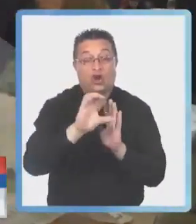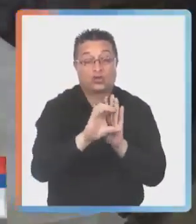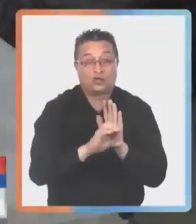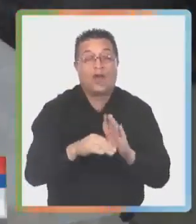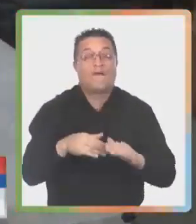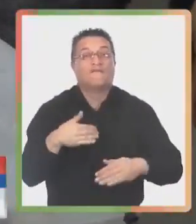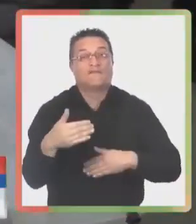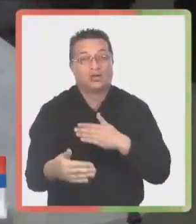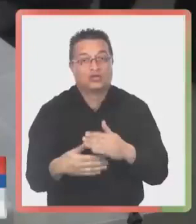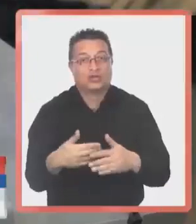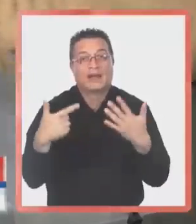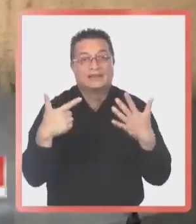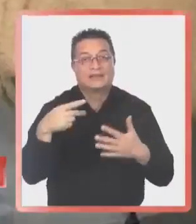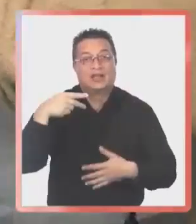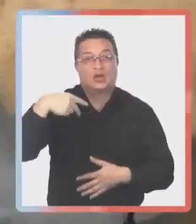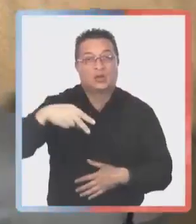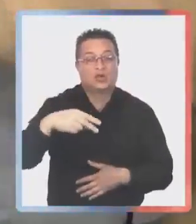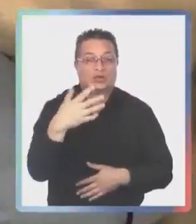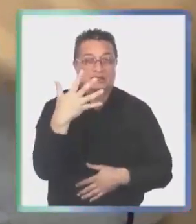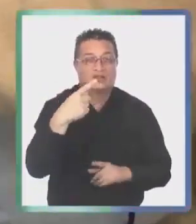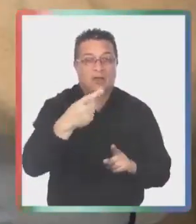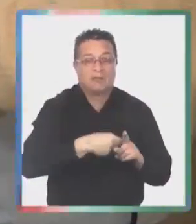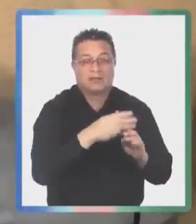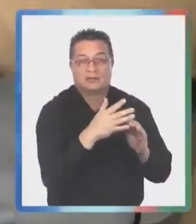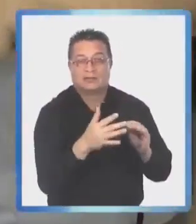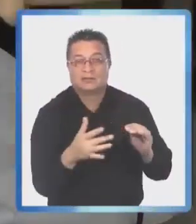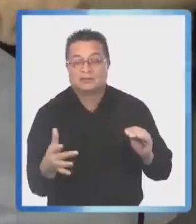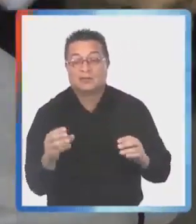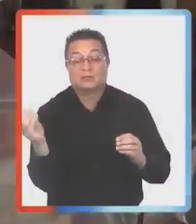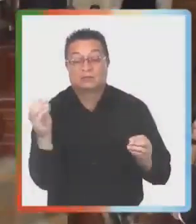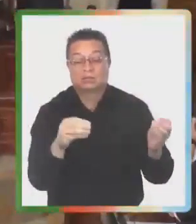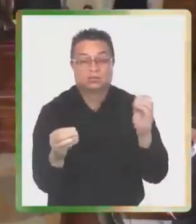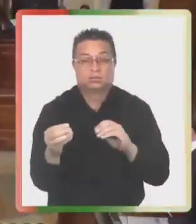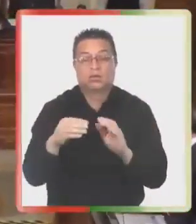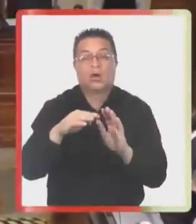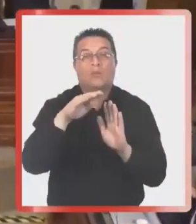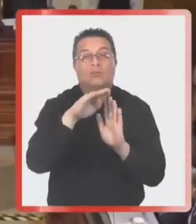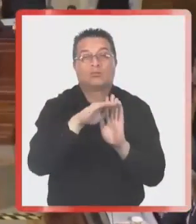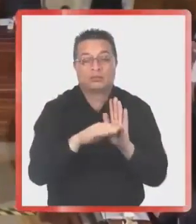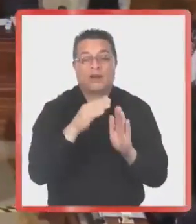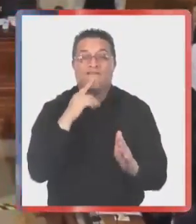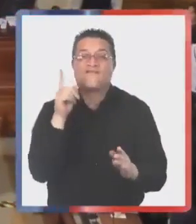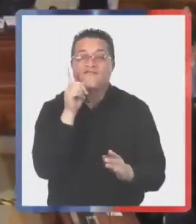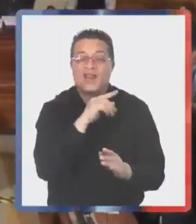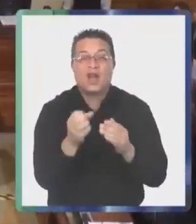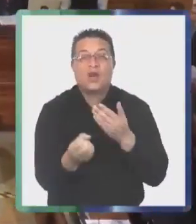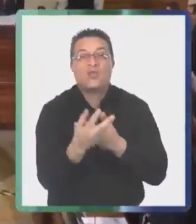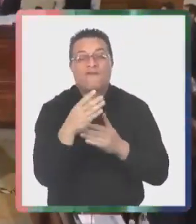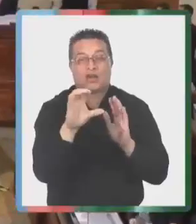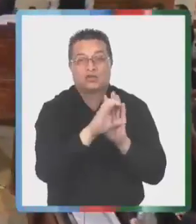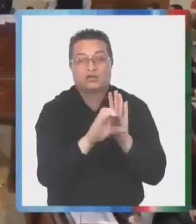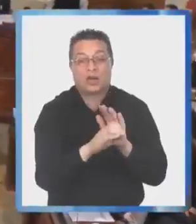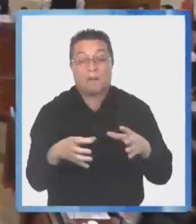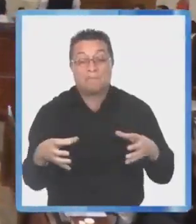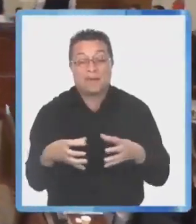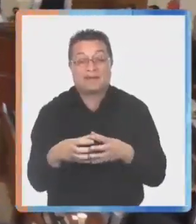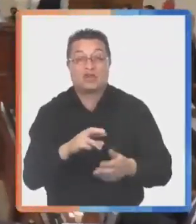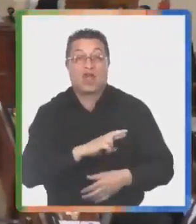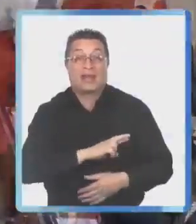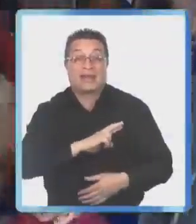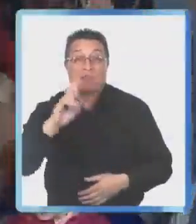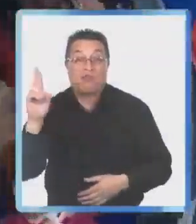funcionar el 7 de junio durante 5 meses para elaborar una propuesta final de nueva Constitución. El Partido Republicano